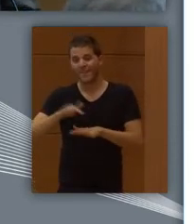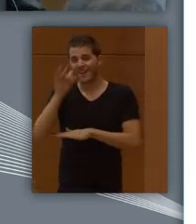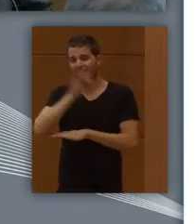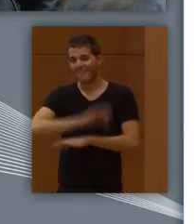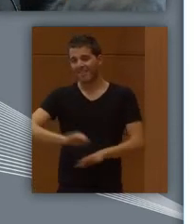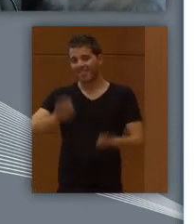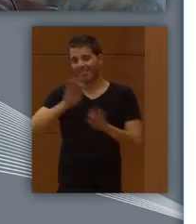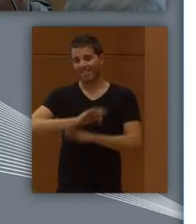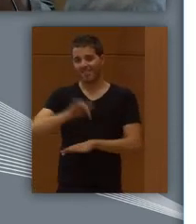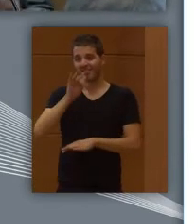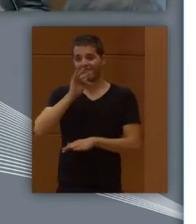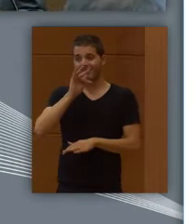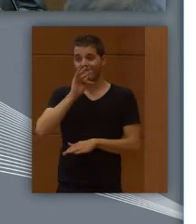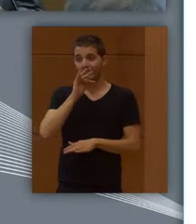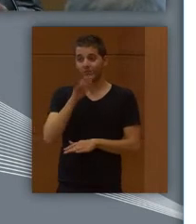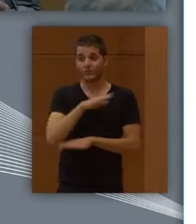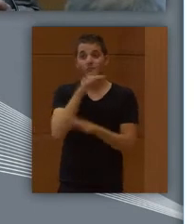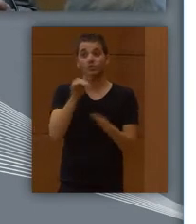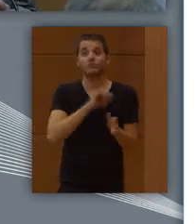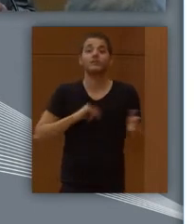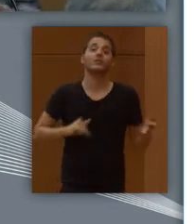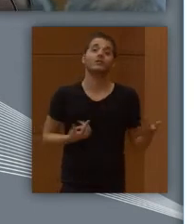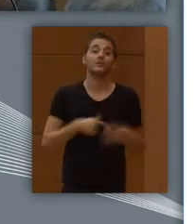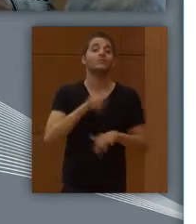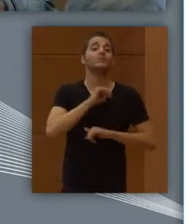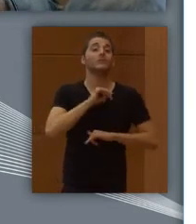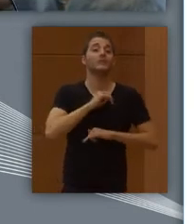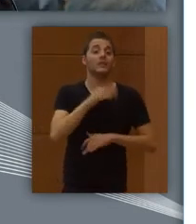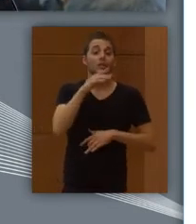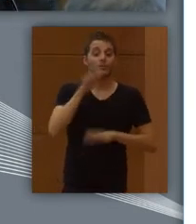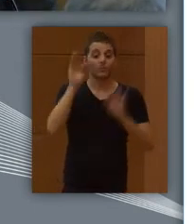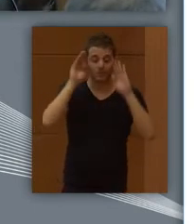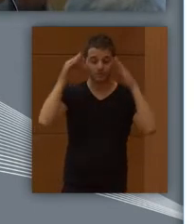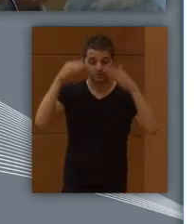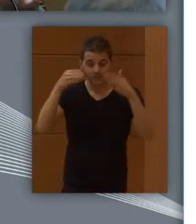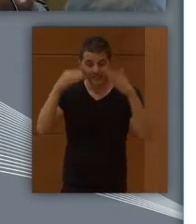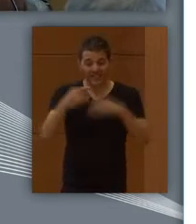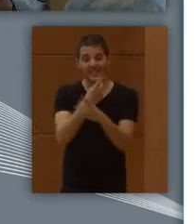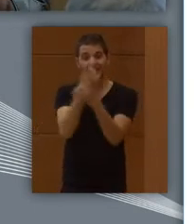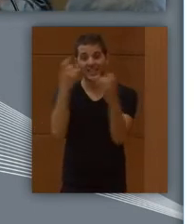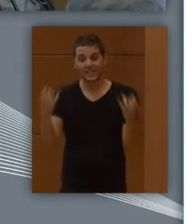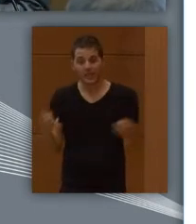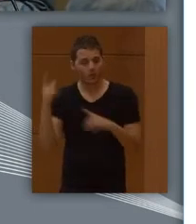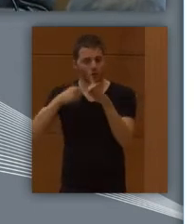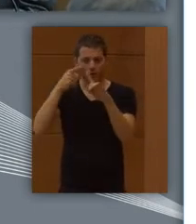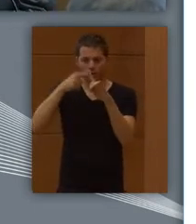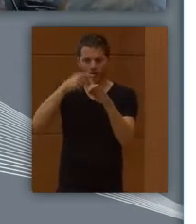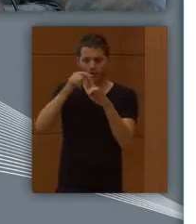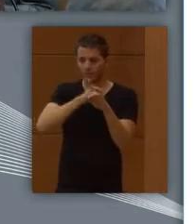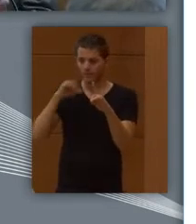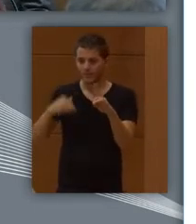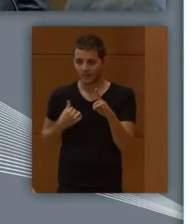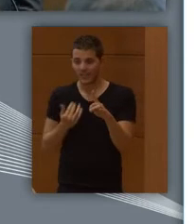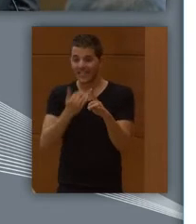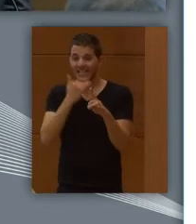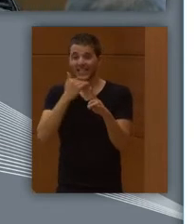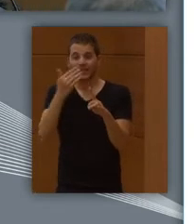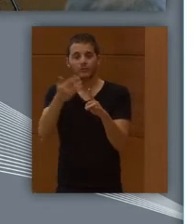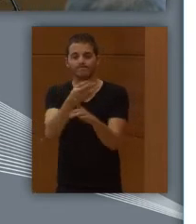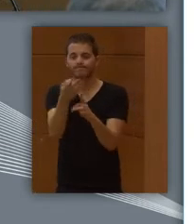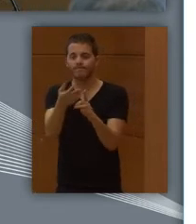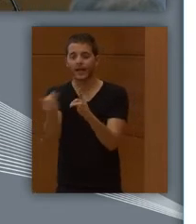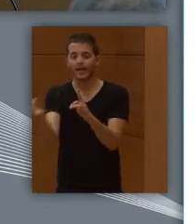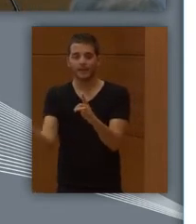están moviendo como cabría esperar, atendiendo a sus necesidades, a sus objetivos personales. Algo está pasando ahí que esta